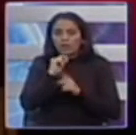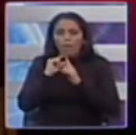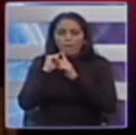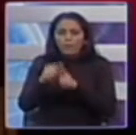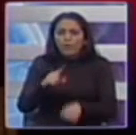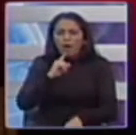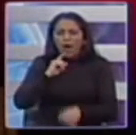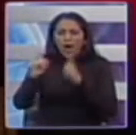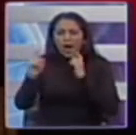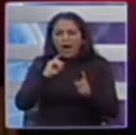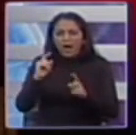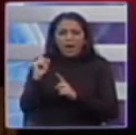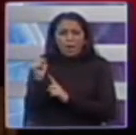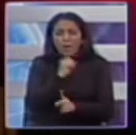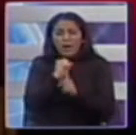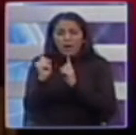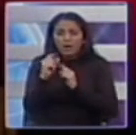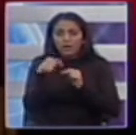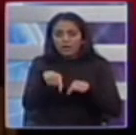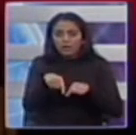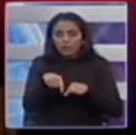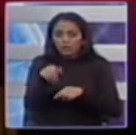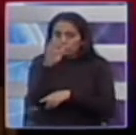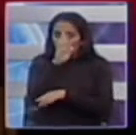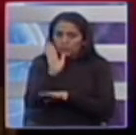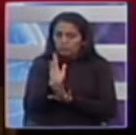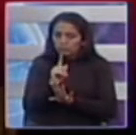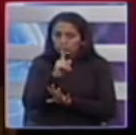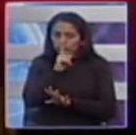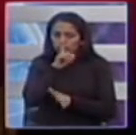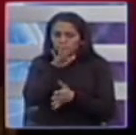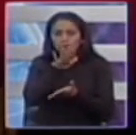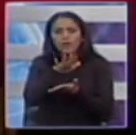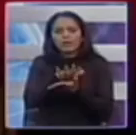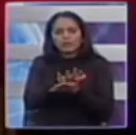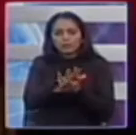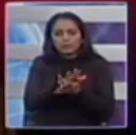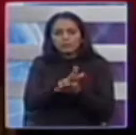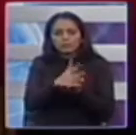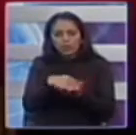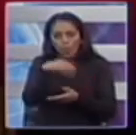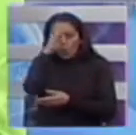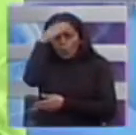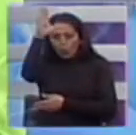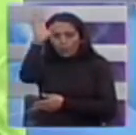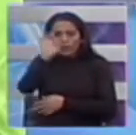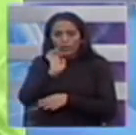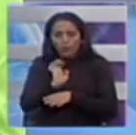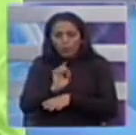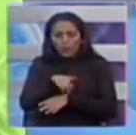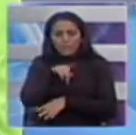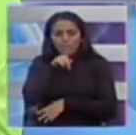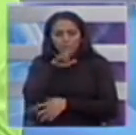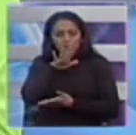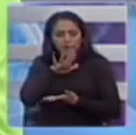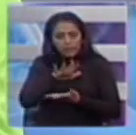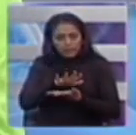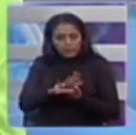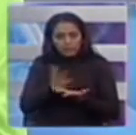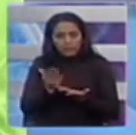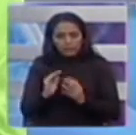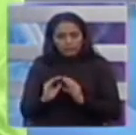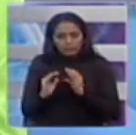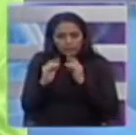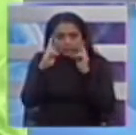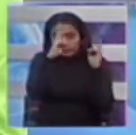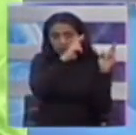del griterío, de la violencia. La Asamblea tiene que ser el reflejo de lo que queremos como cultura ecuatoriana. Y los debates tienen que ser con argumentos y de altura.